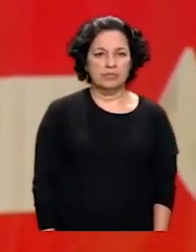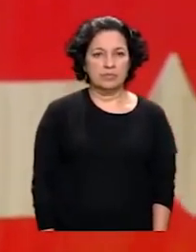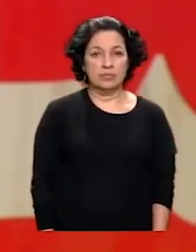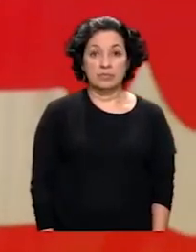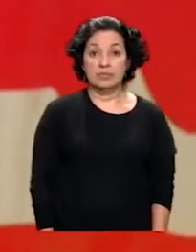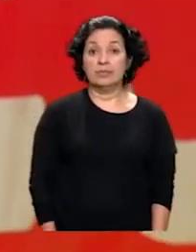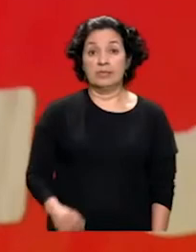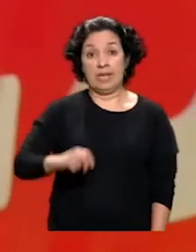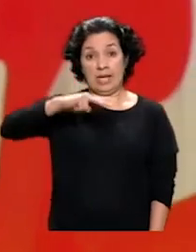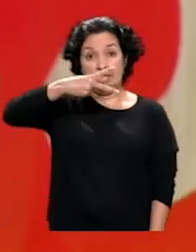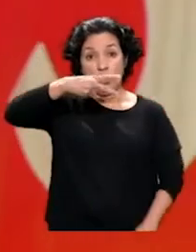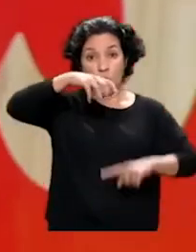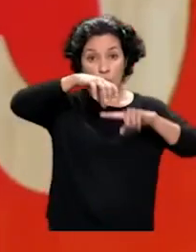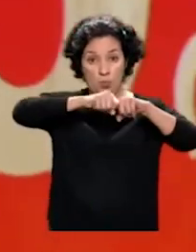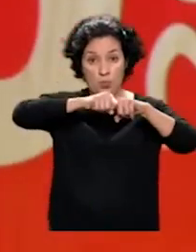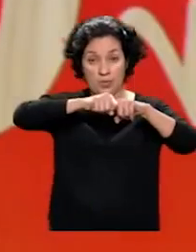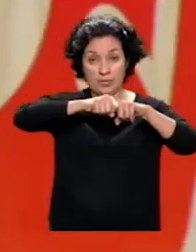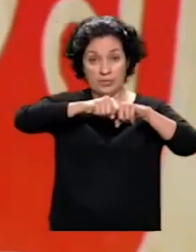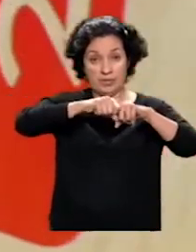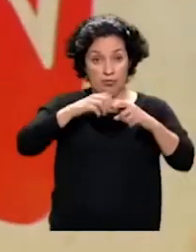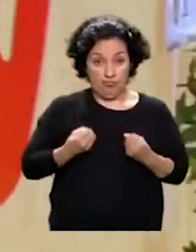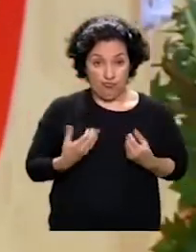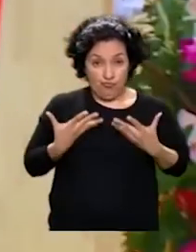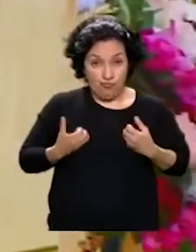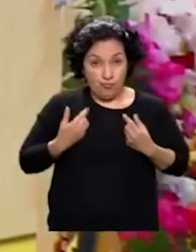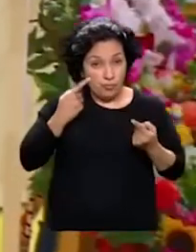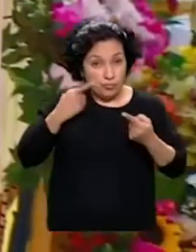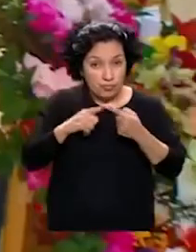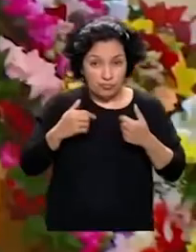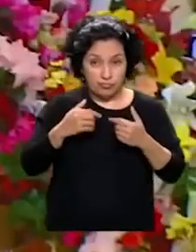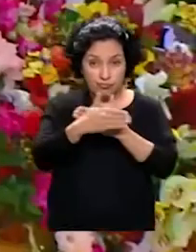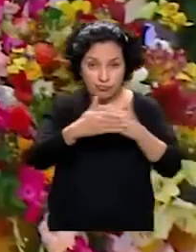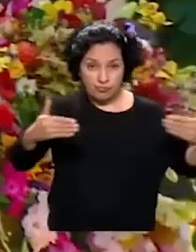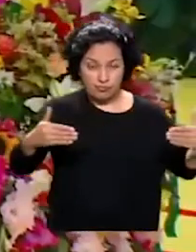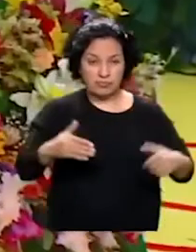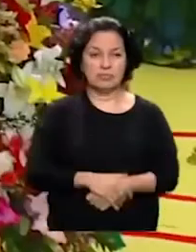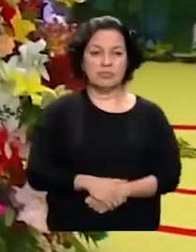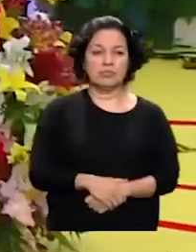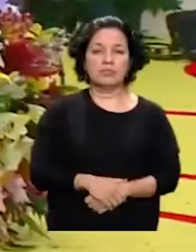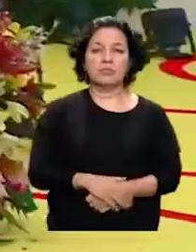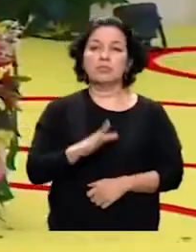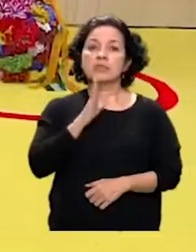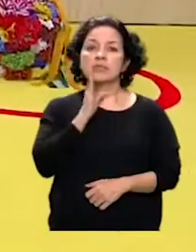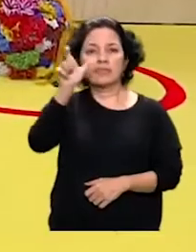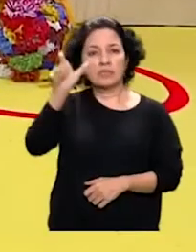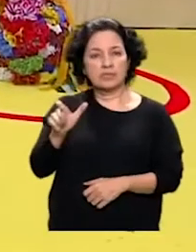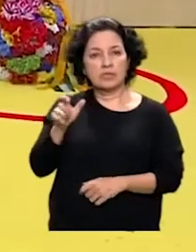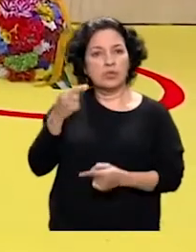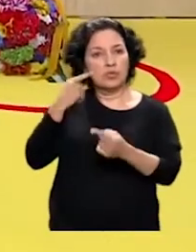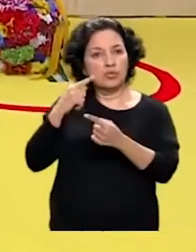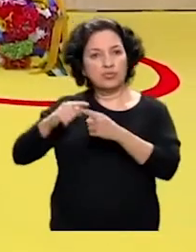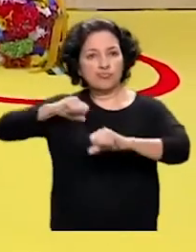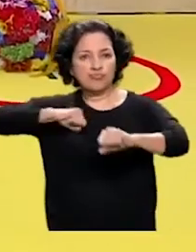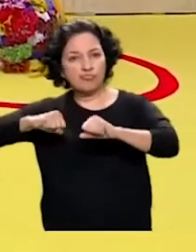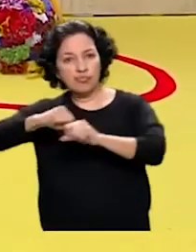Vamos con el segundo puesto de la silleta infantil. Hace entrega la gestora social